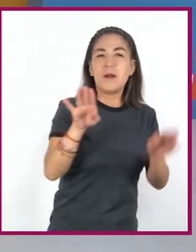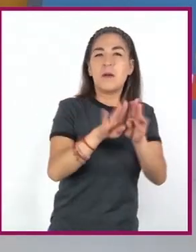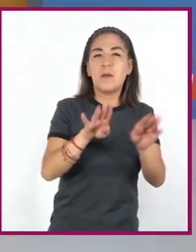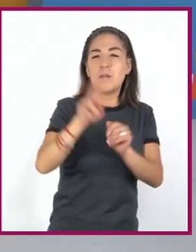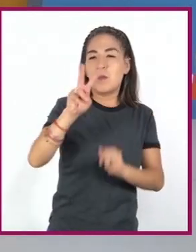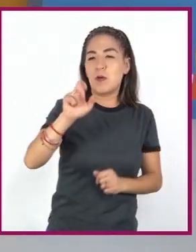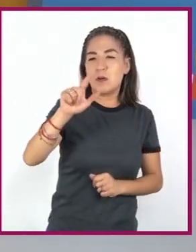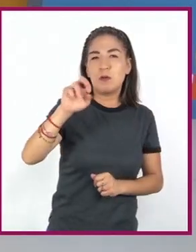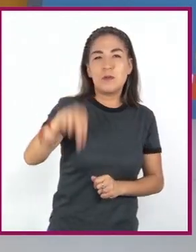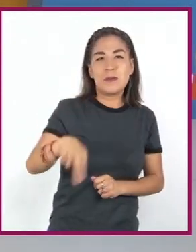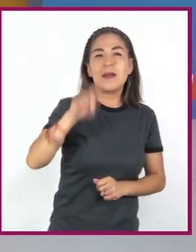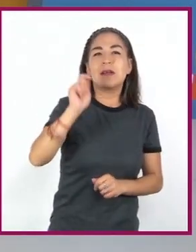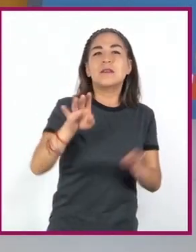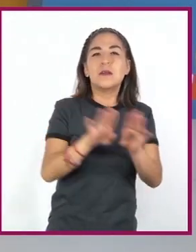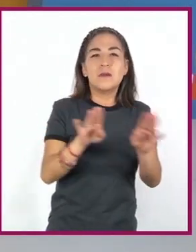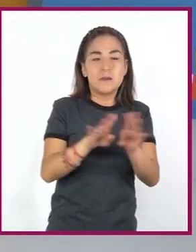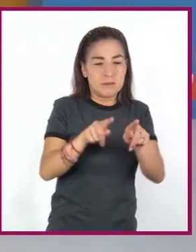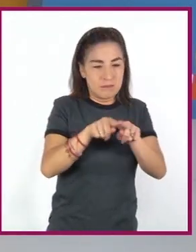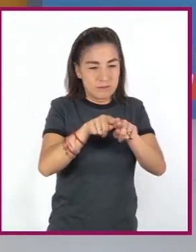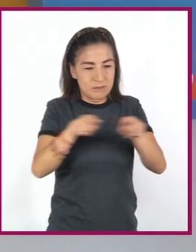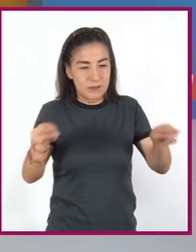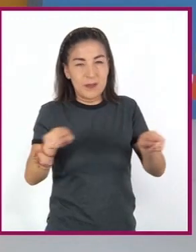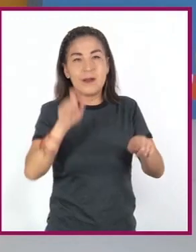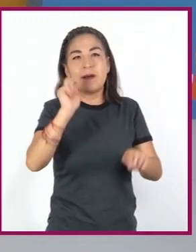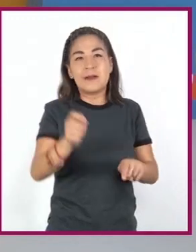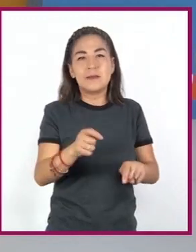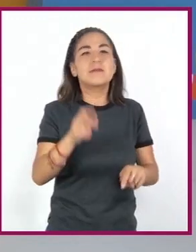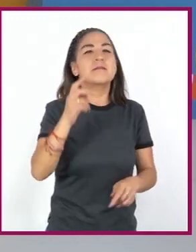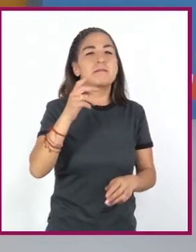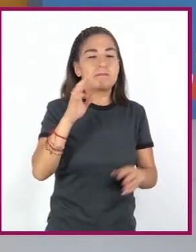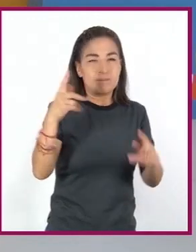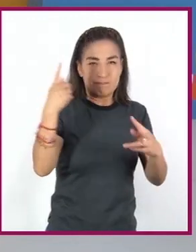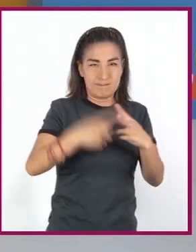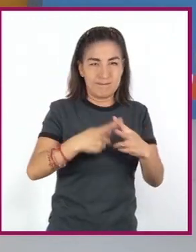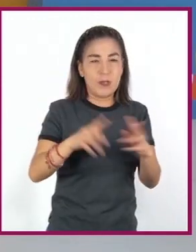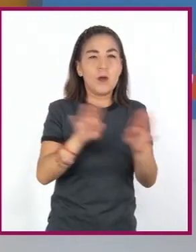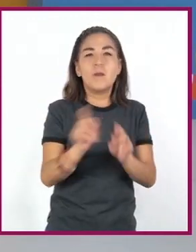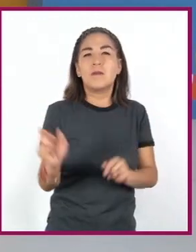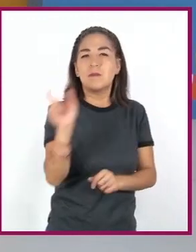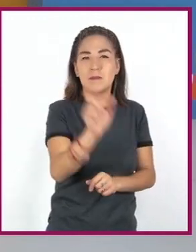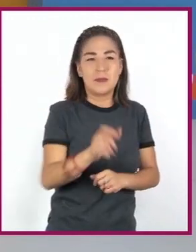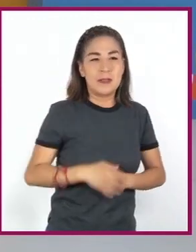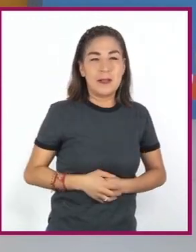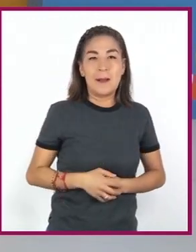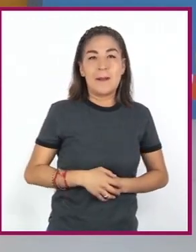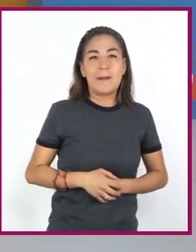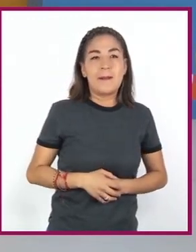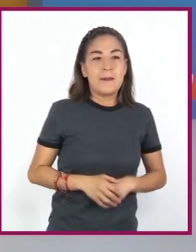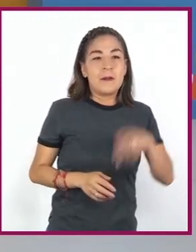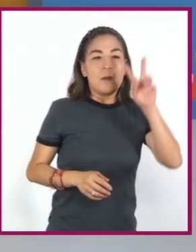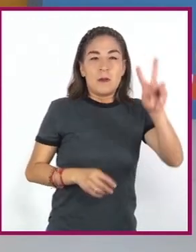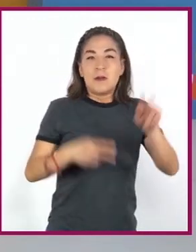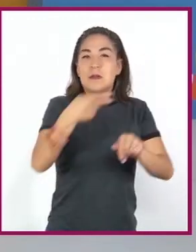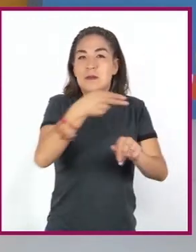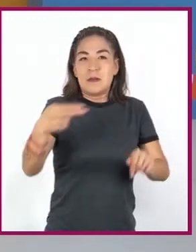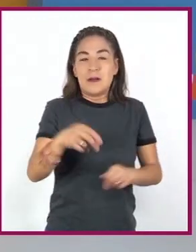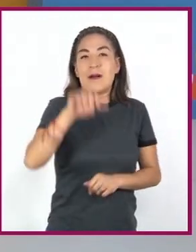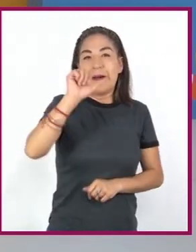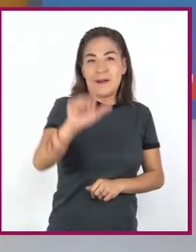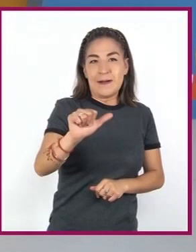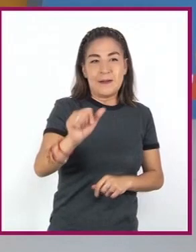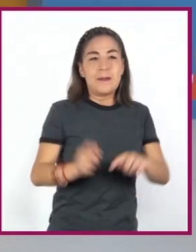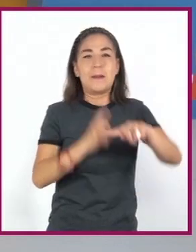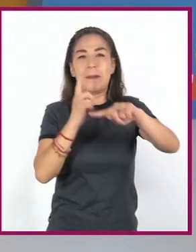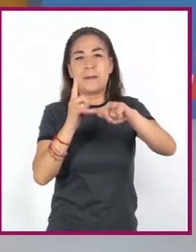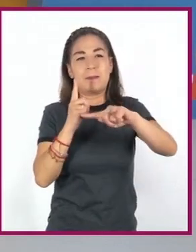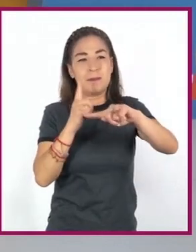de cualquier prisma recto se calcula con la siguiente fórmula. Volumen es igual a área de la base